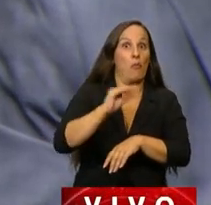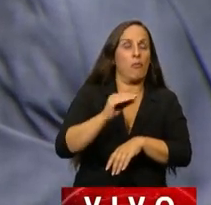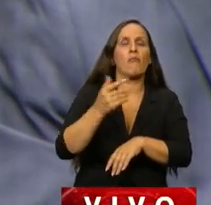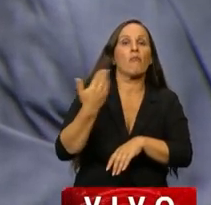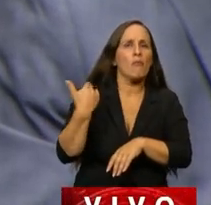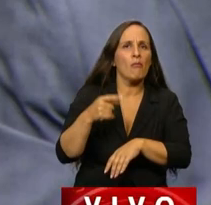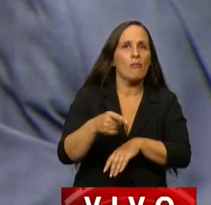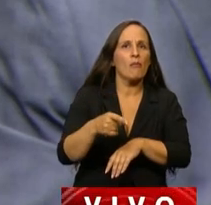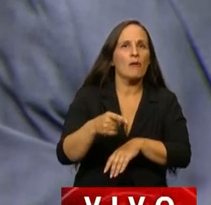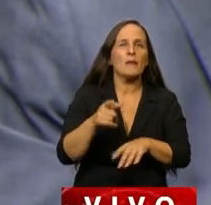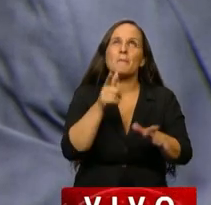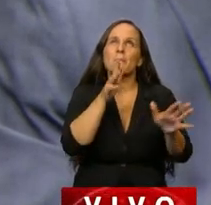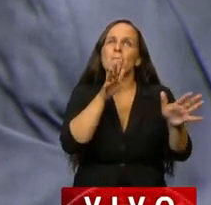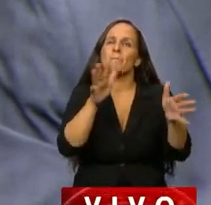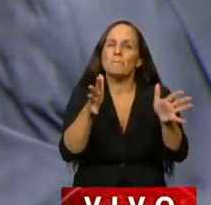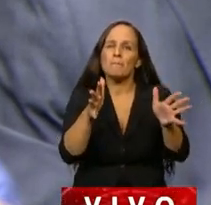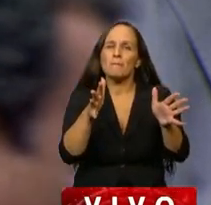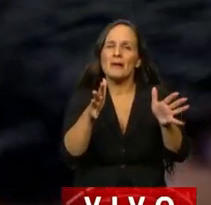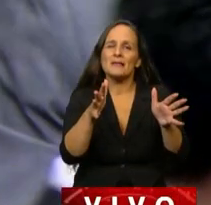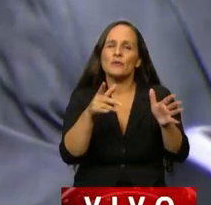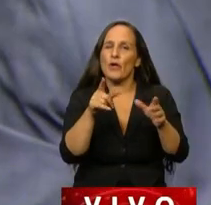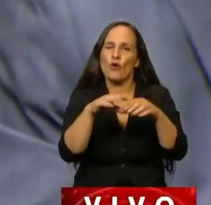es semejante